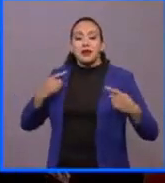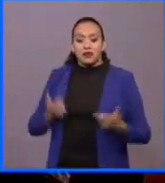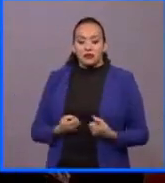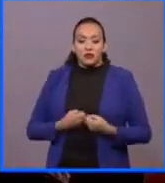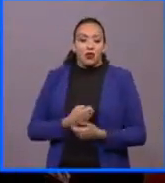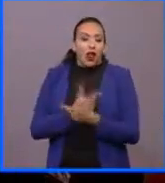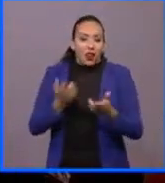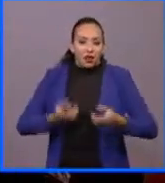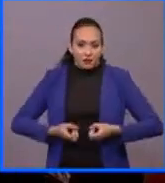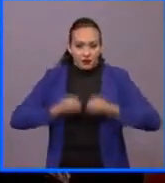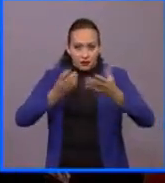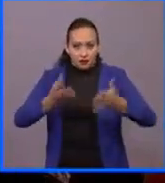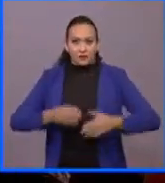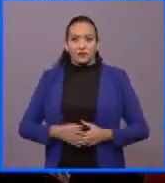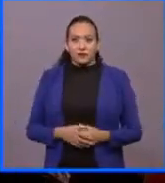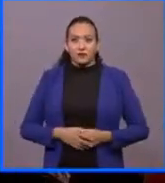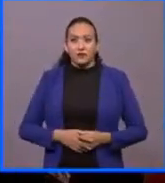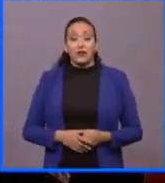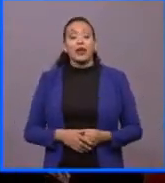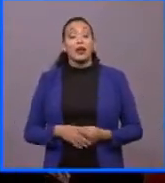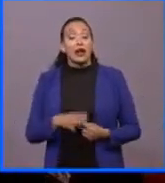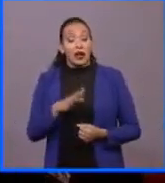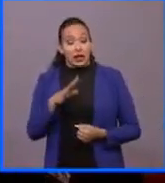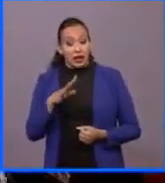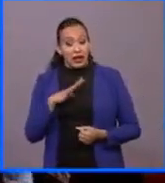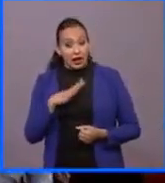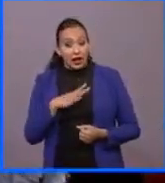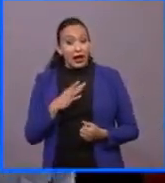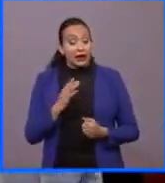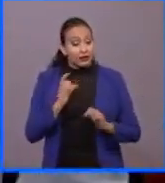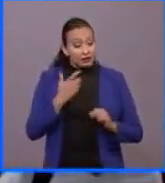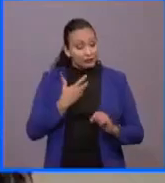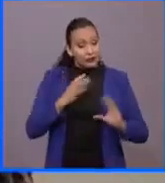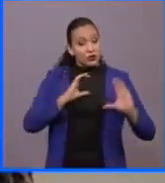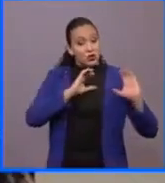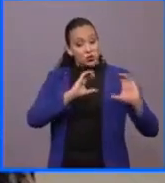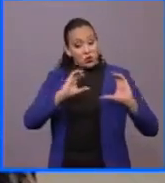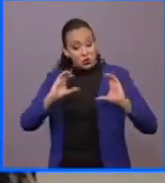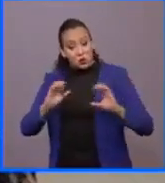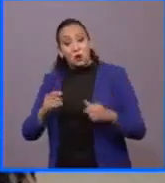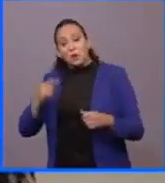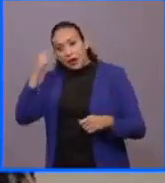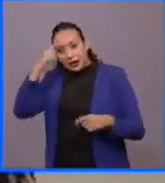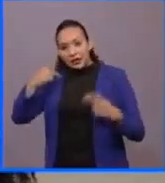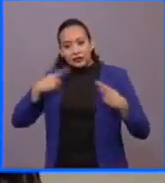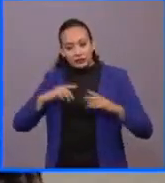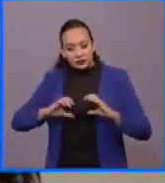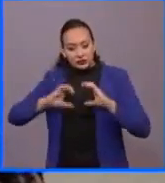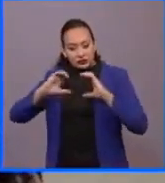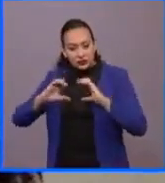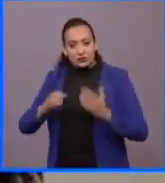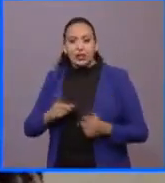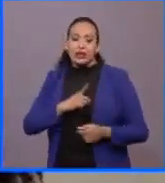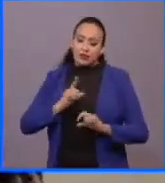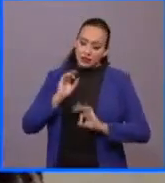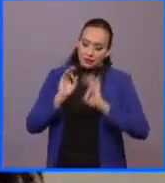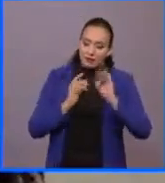expresión. Y hay, a su vez, una línea muy delgada entre ambas, por lo que el análisis debe ser